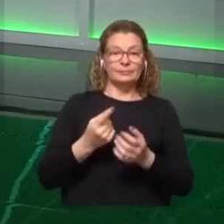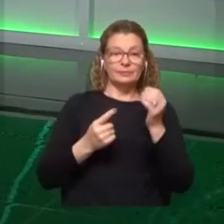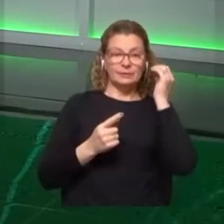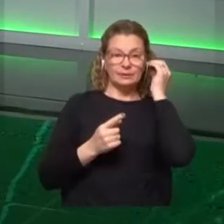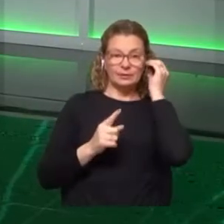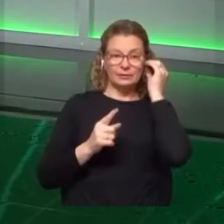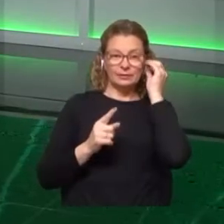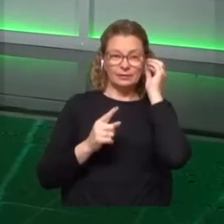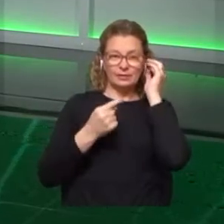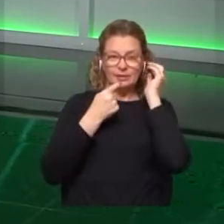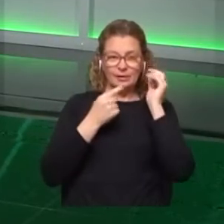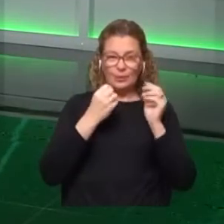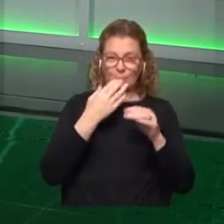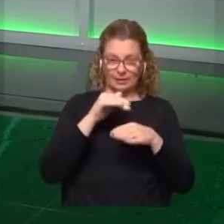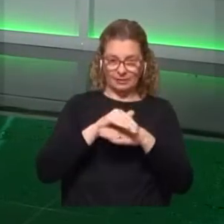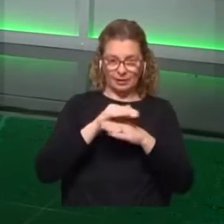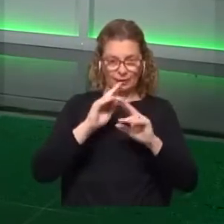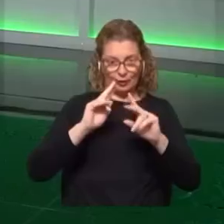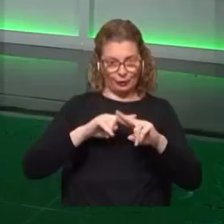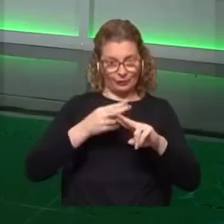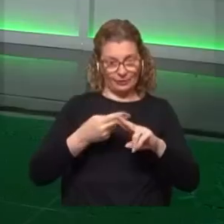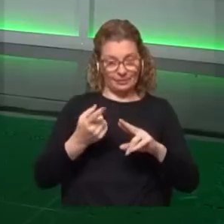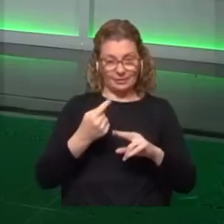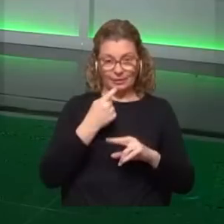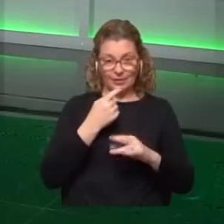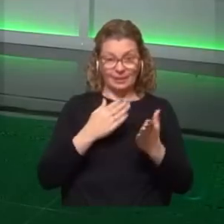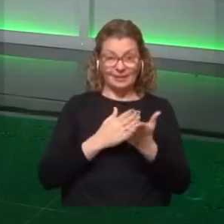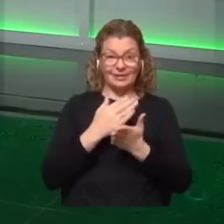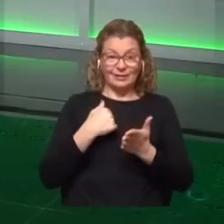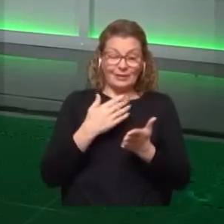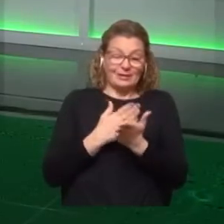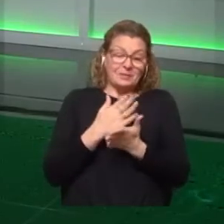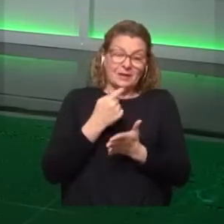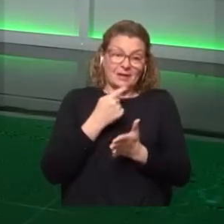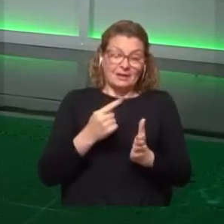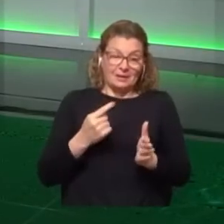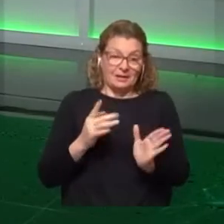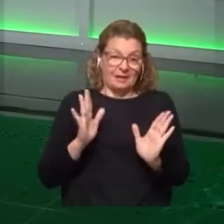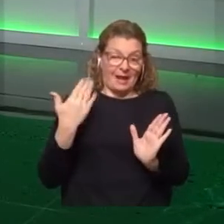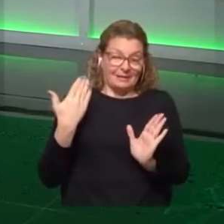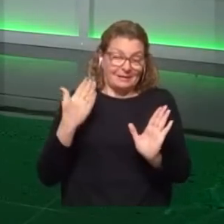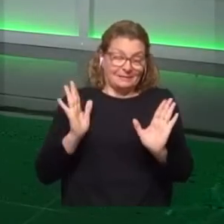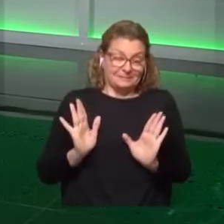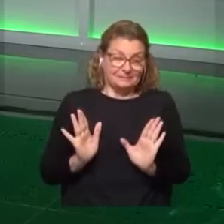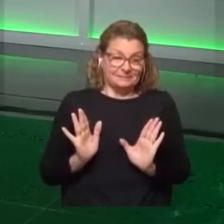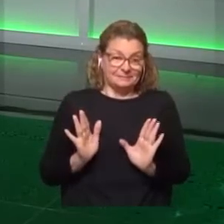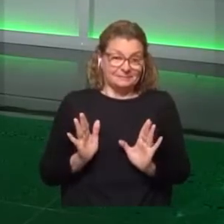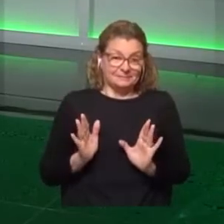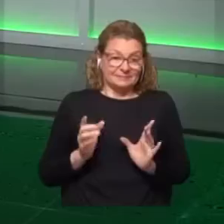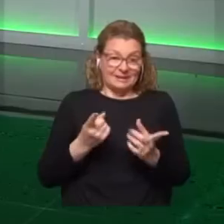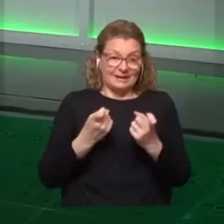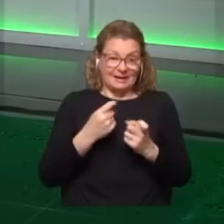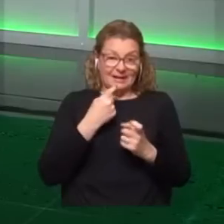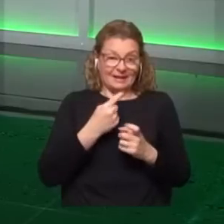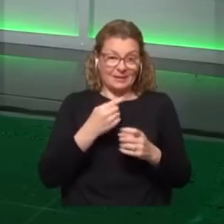que no te sé que volvió a decir buenas tardes muy bien Yo lo dije siempre porque por aquello de no sé necesitaba decir